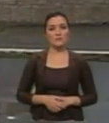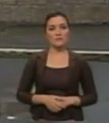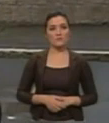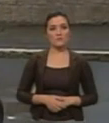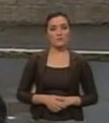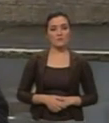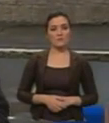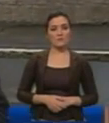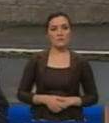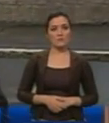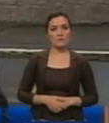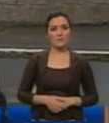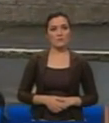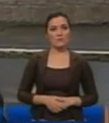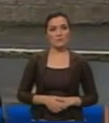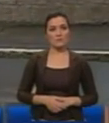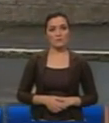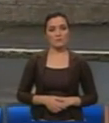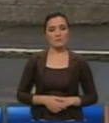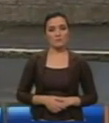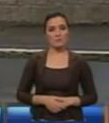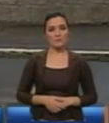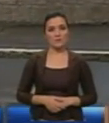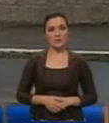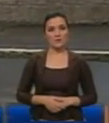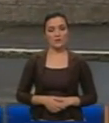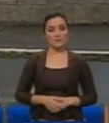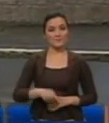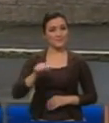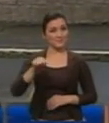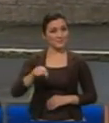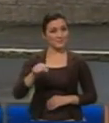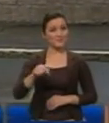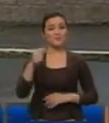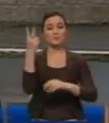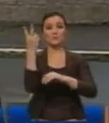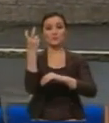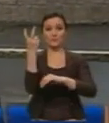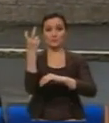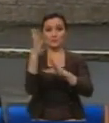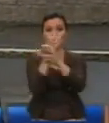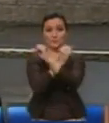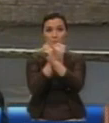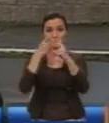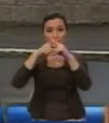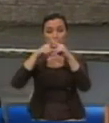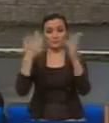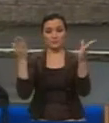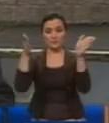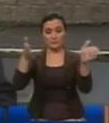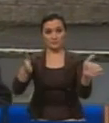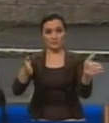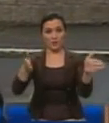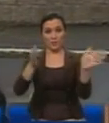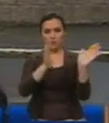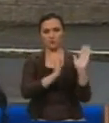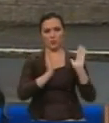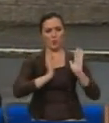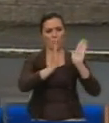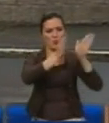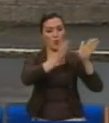Bueno, como ya lo había mencionado anteriormente, aquí desde la medianoche se instaló esta capilla ardiente. Los cuerpos, una vez que